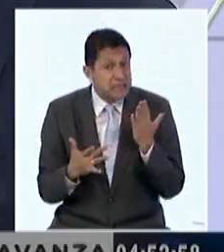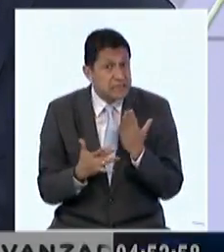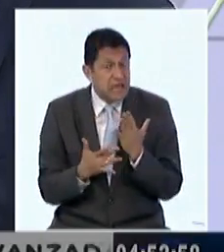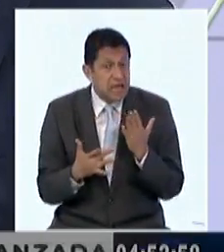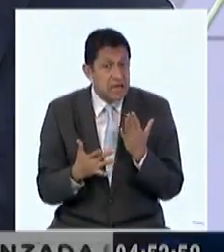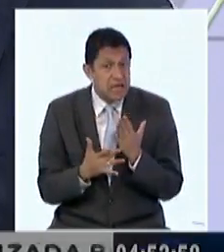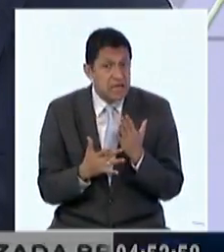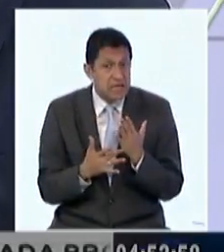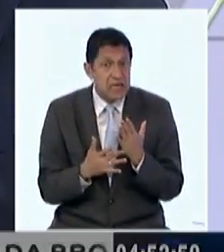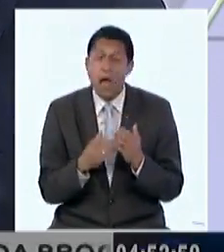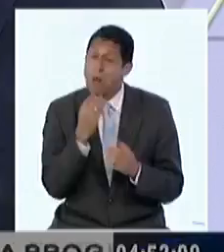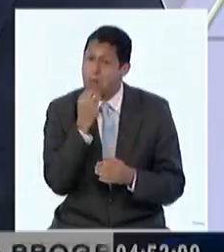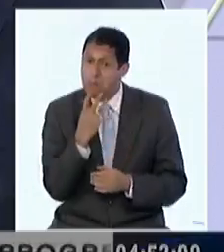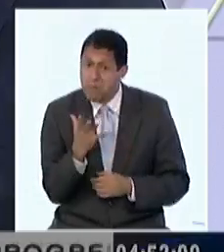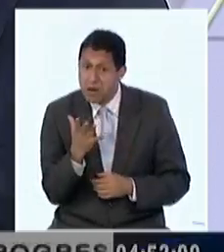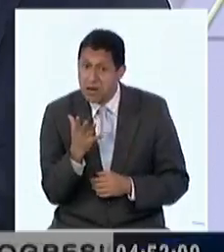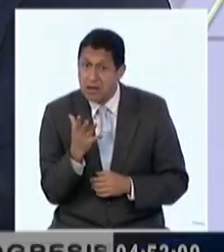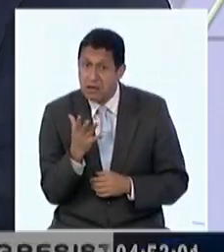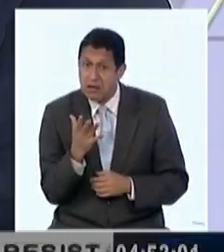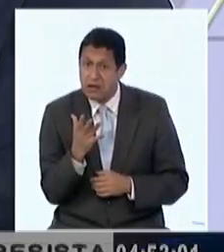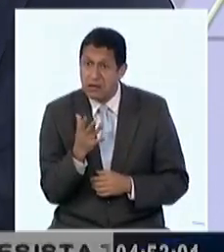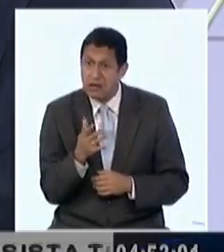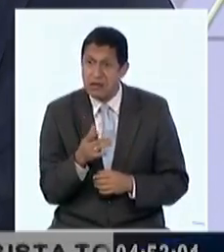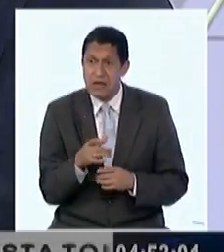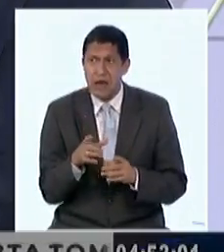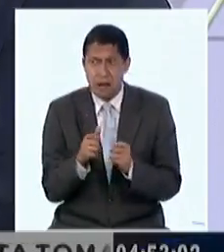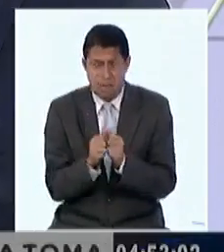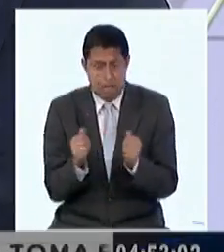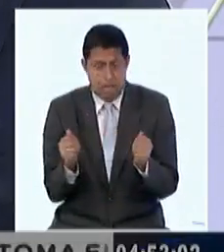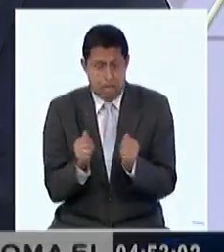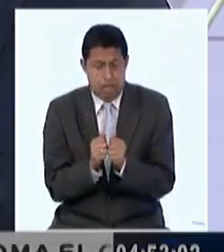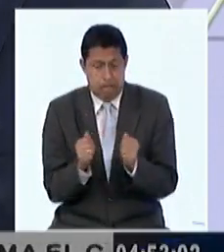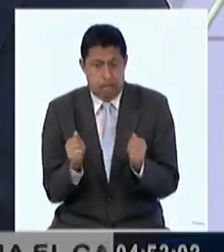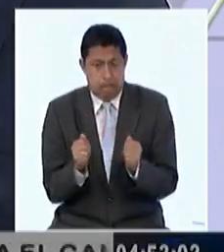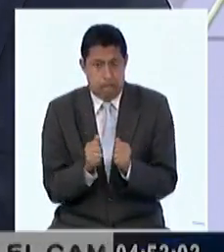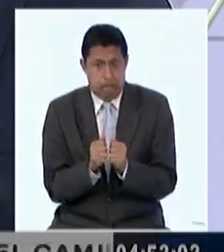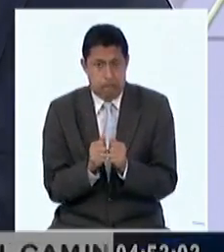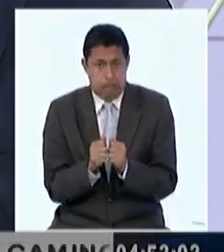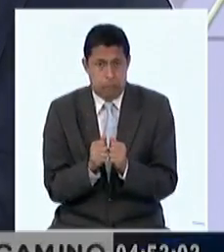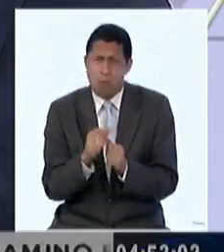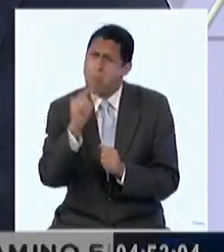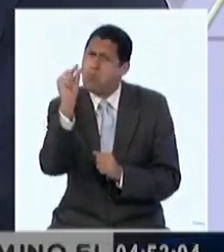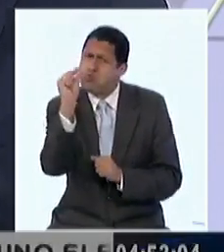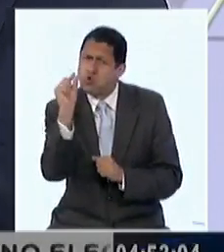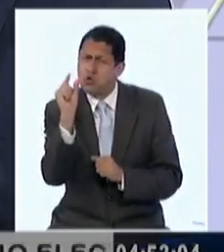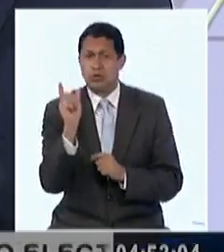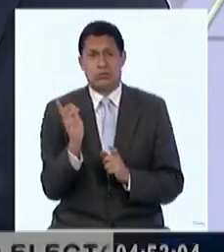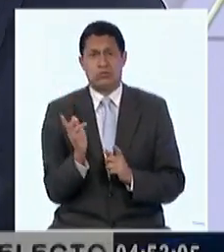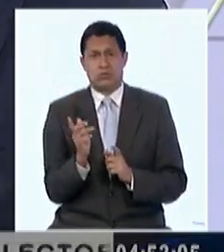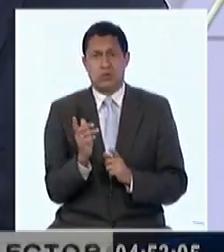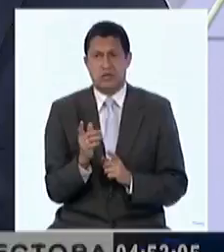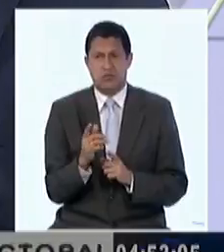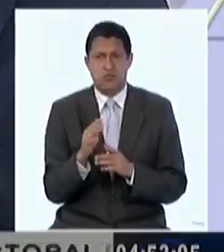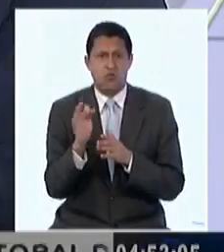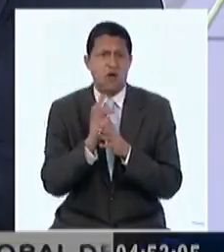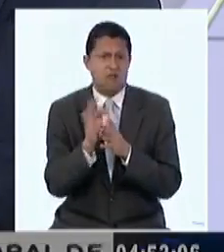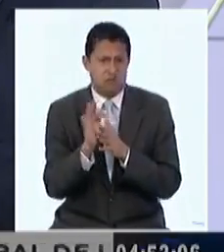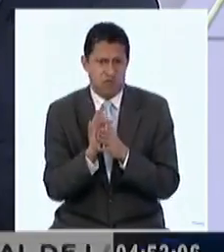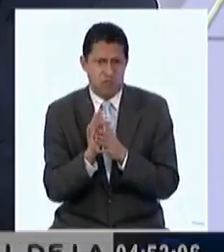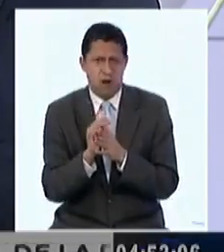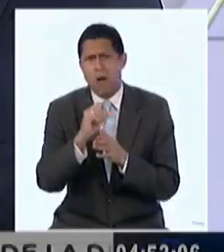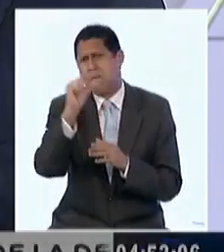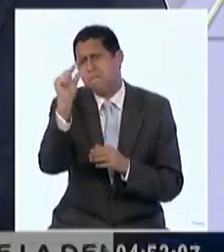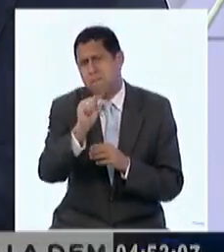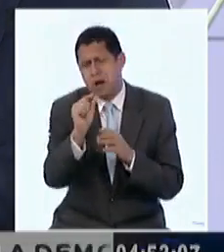por el cirujano es adecuada, la tensión sobre los tejidos debe ser mínima. Okay. Entonces, esto es una fórmula que dice, a